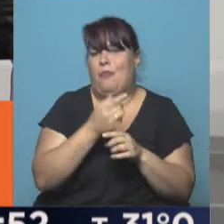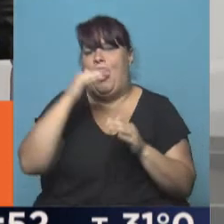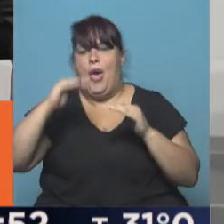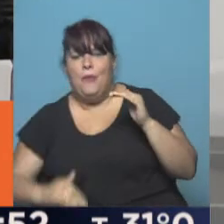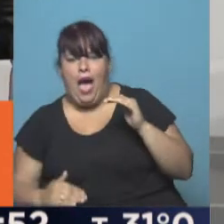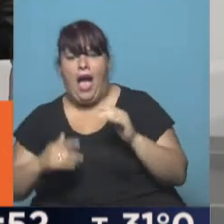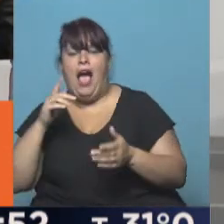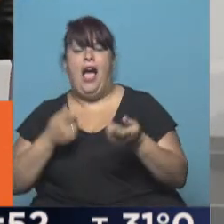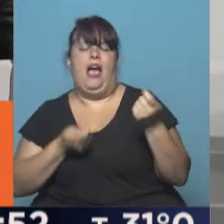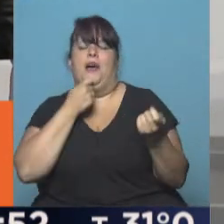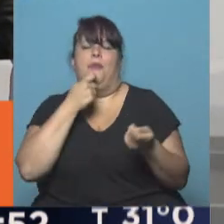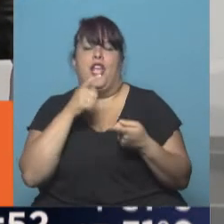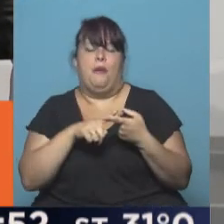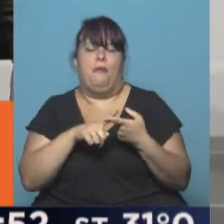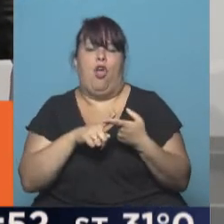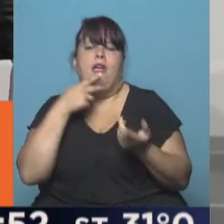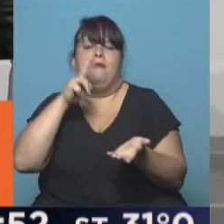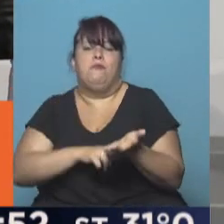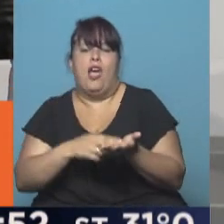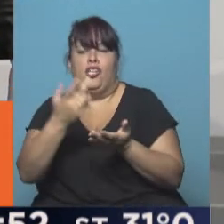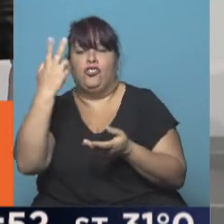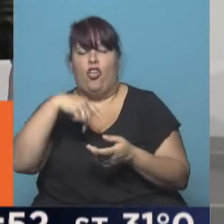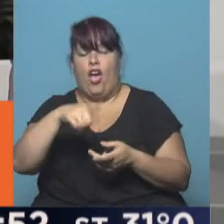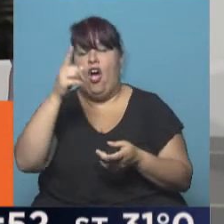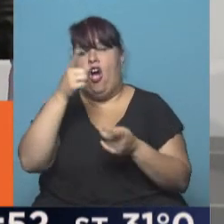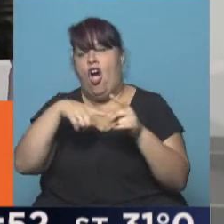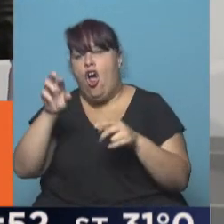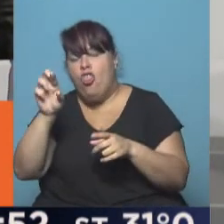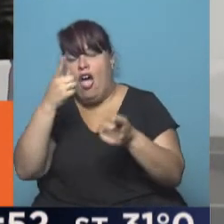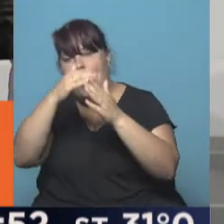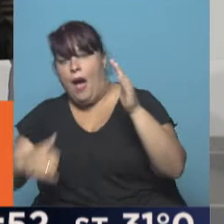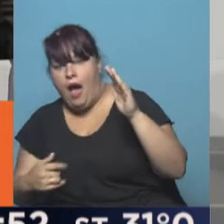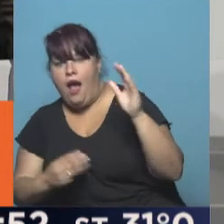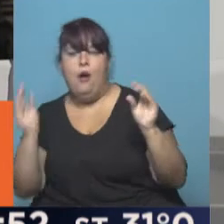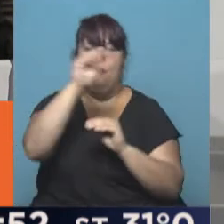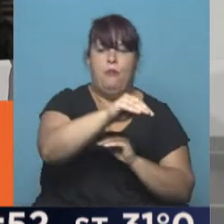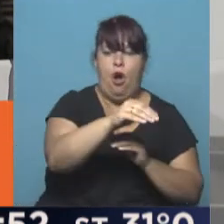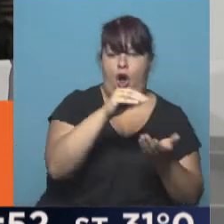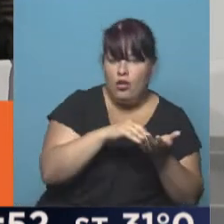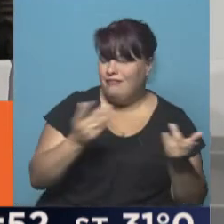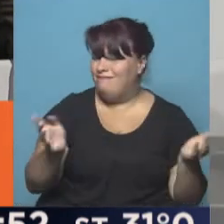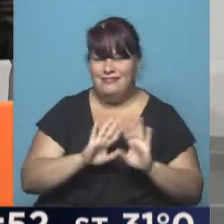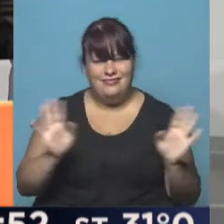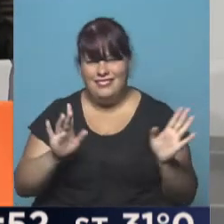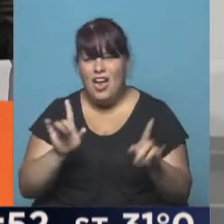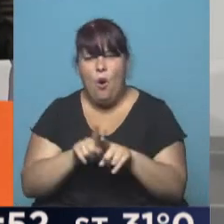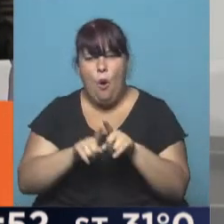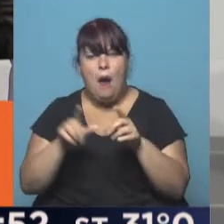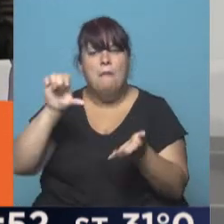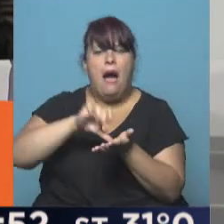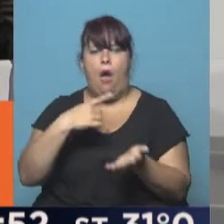bajar el impuesto que se le había puesto a los dividendos y volverlo a poner, nos transforma en un